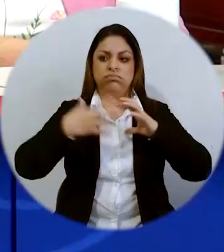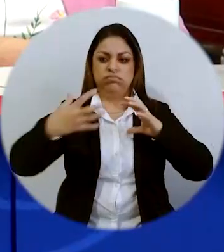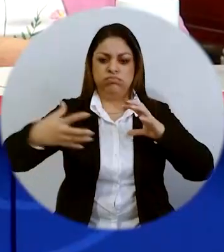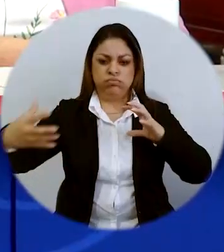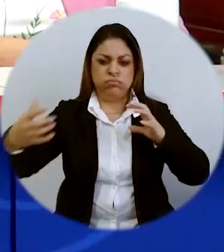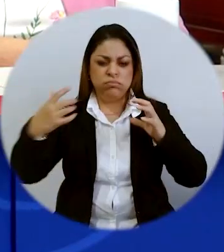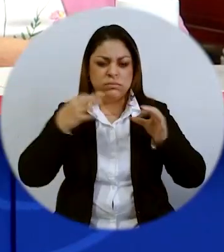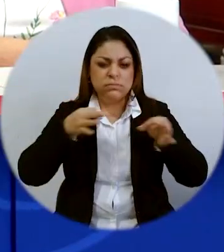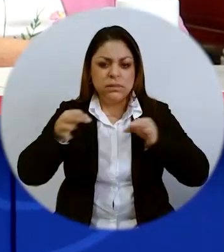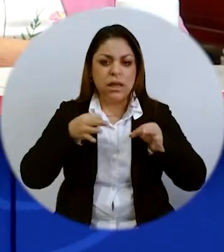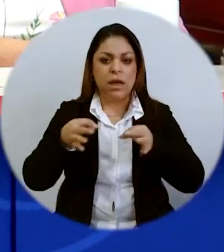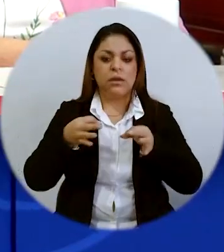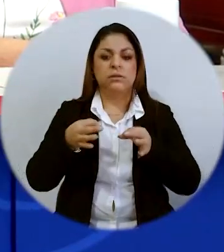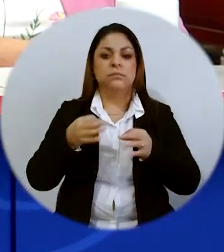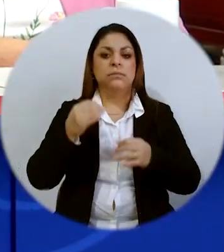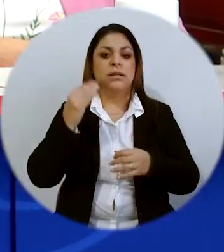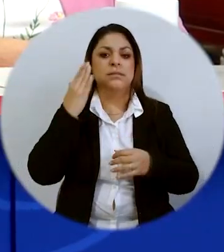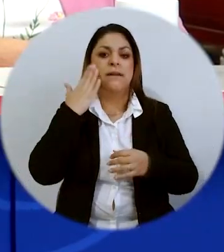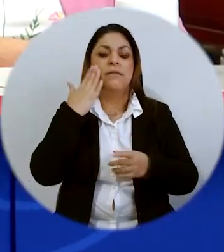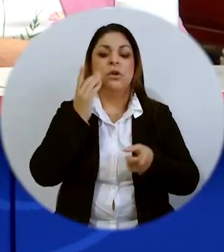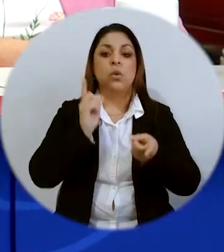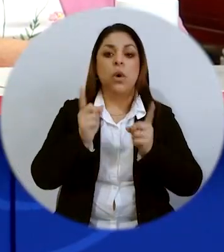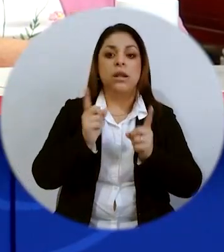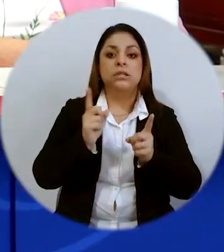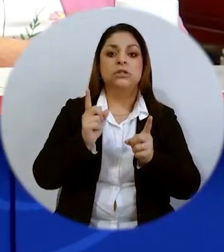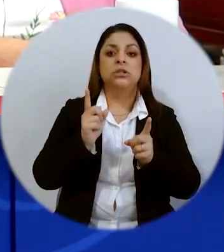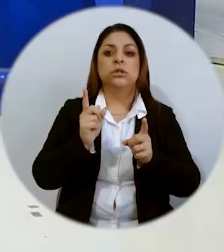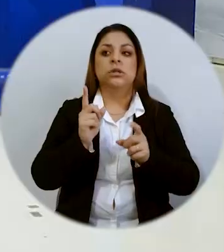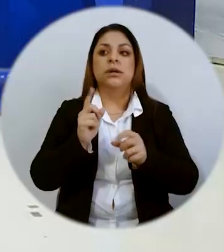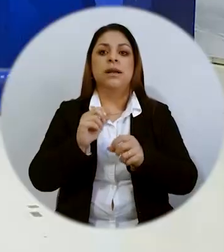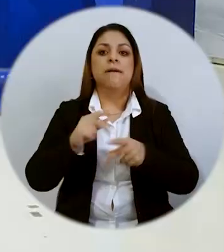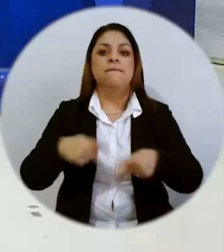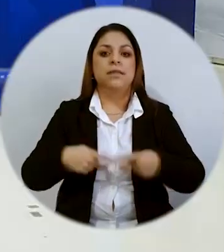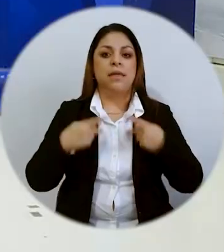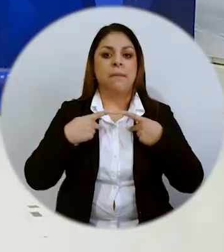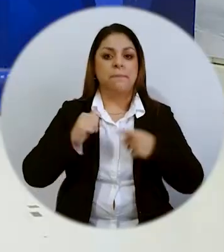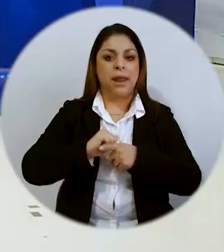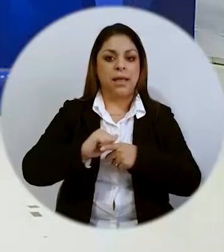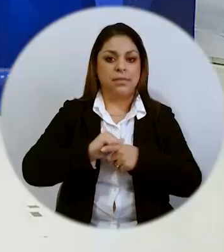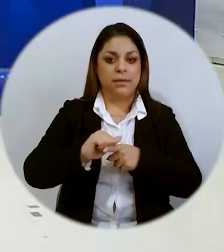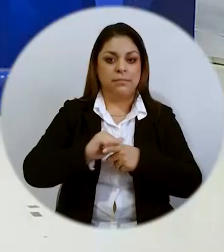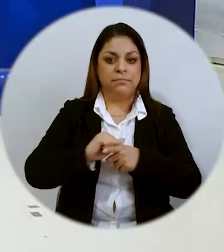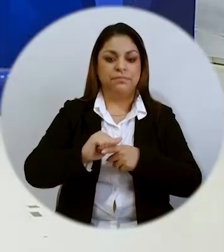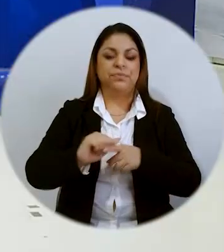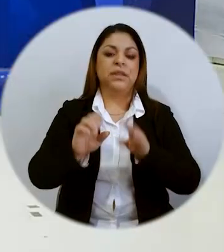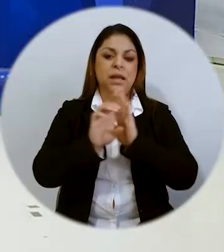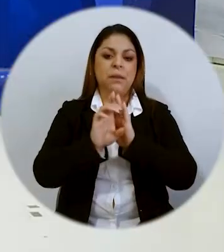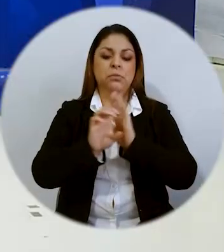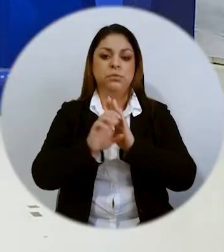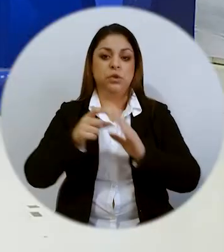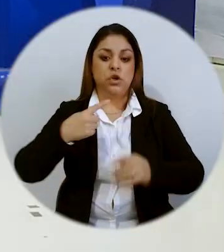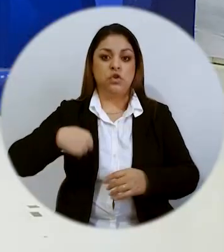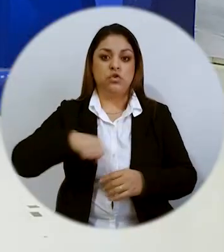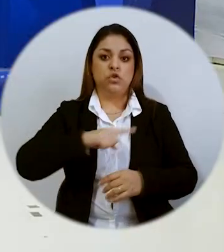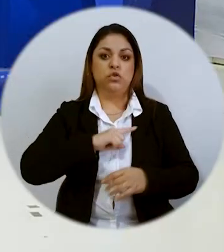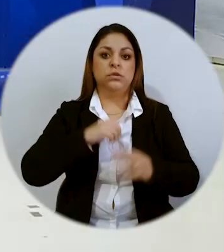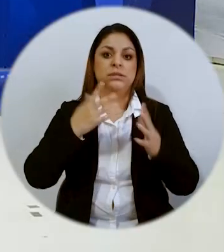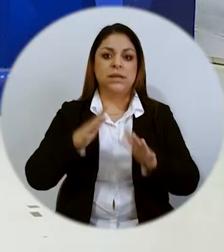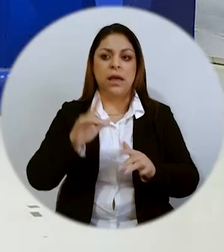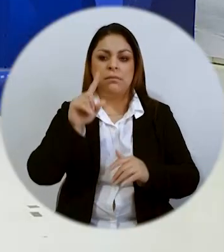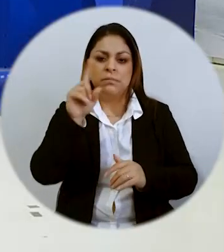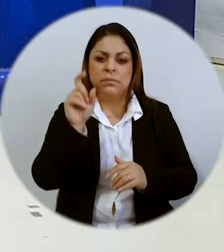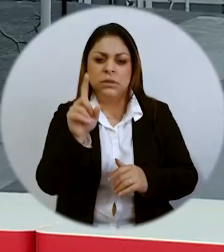amplia, es ir hacia las utilidades en la vida práctica, ¿verdad? Por ejemplo,